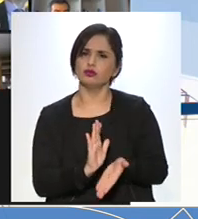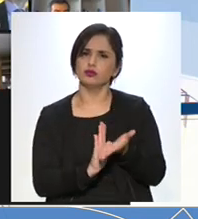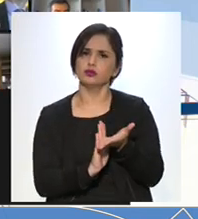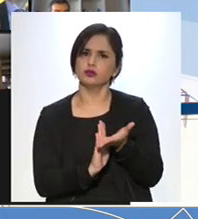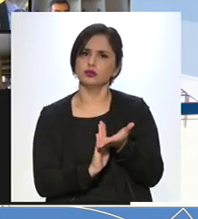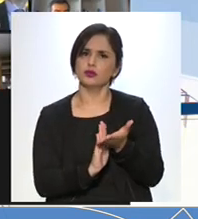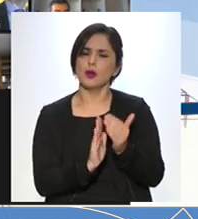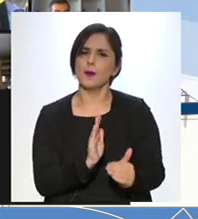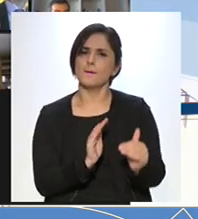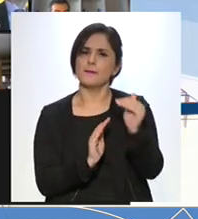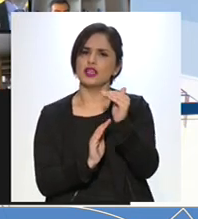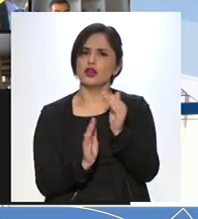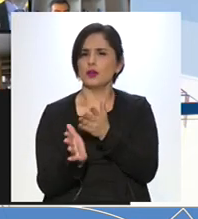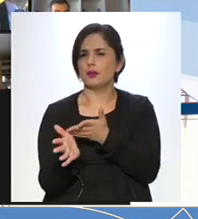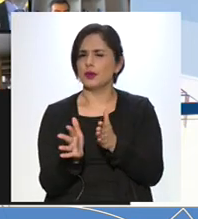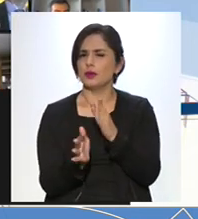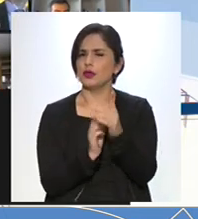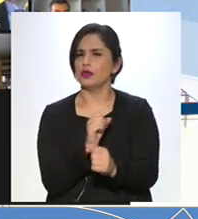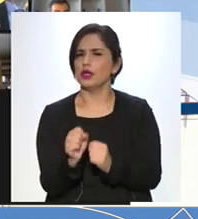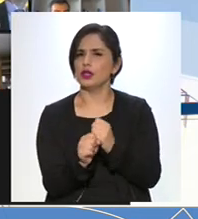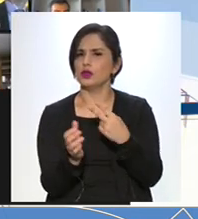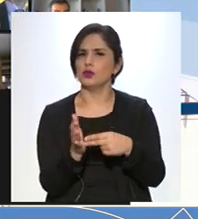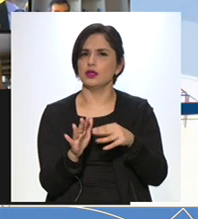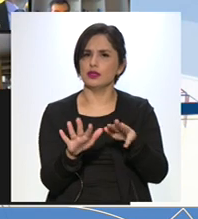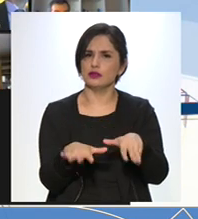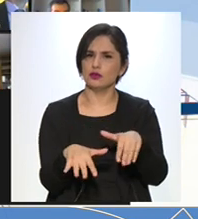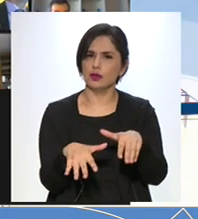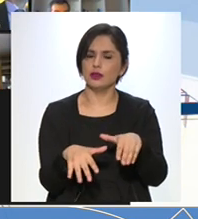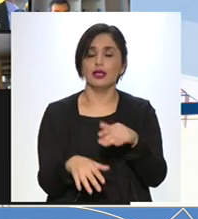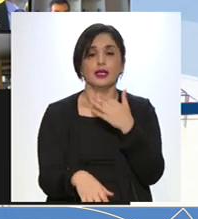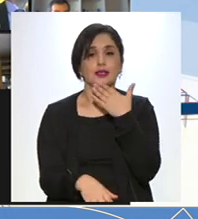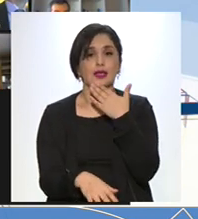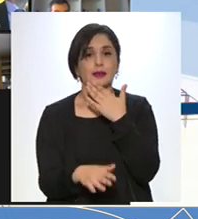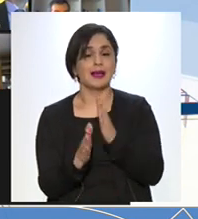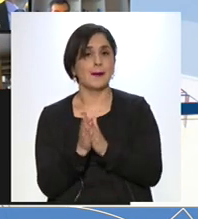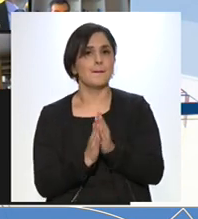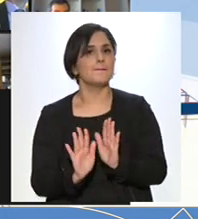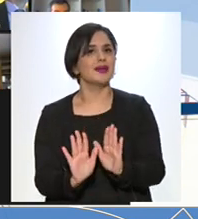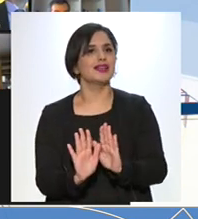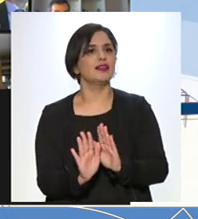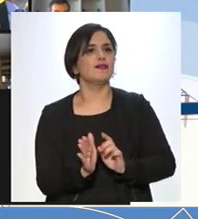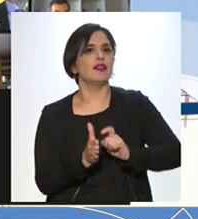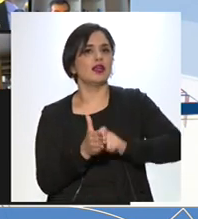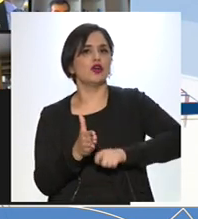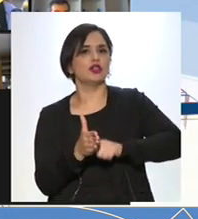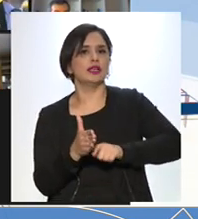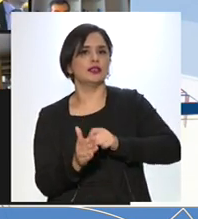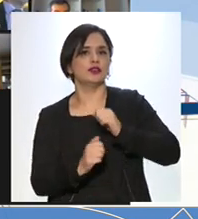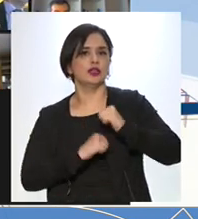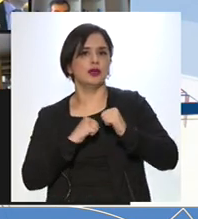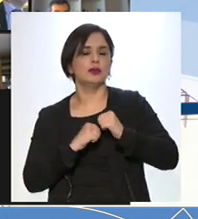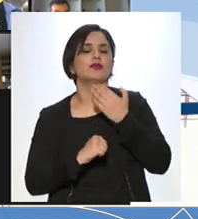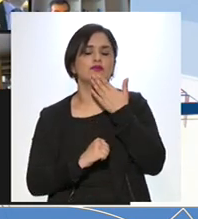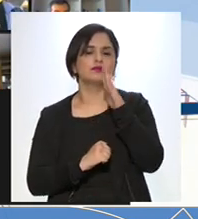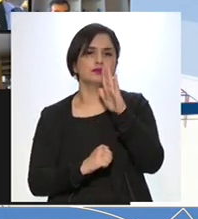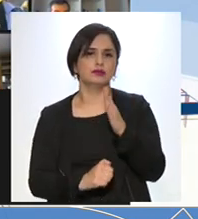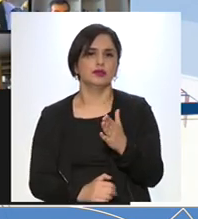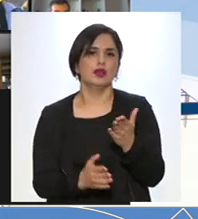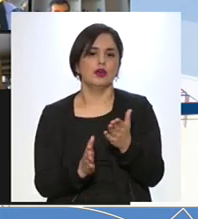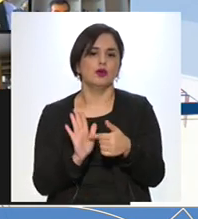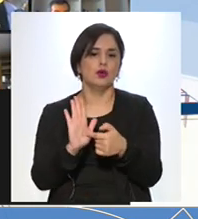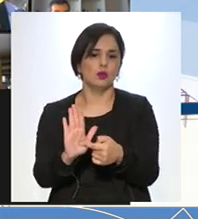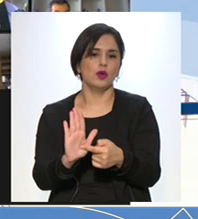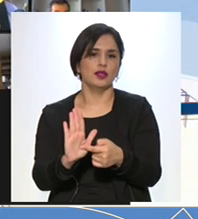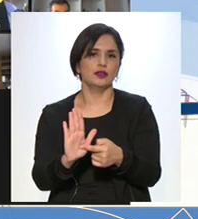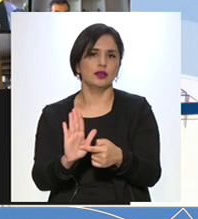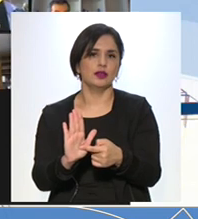niveles superiores al promedio de 2019. Al mismo tiempo, las expectativas de contratación de las empresas también han mejorado, tal como lo muestra el